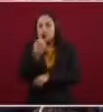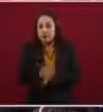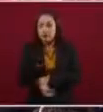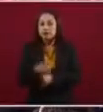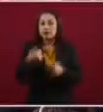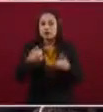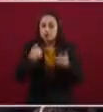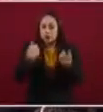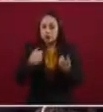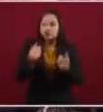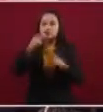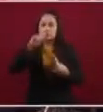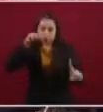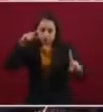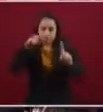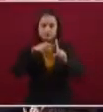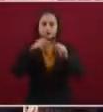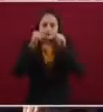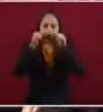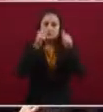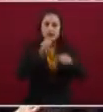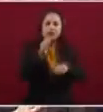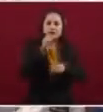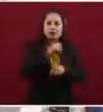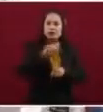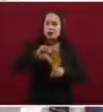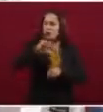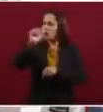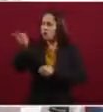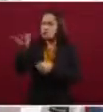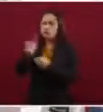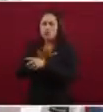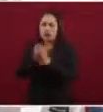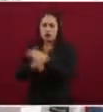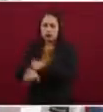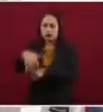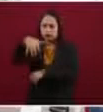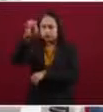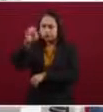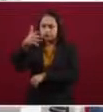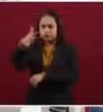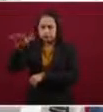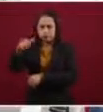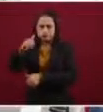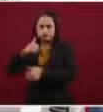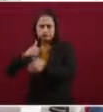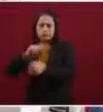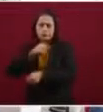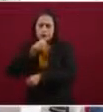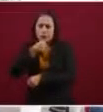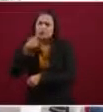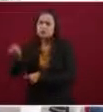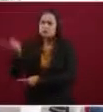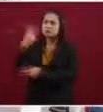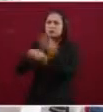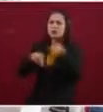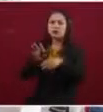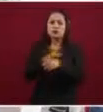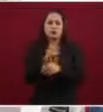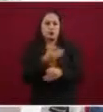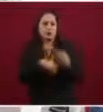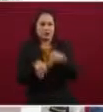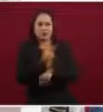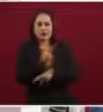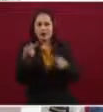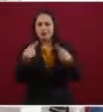eso no excluye a otro a otros grupos etarios como son adultos mayores porque todos estamos expuestos a alteraciones de salud mental